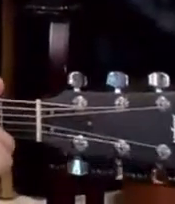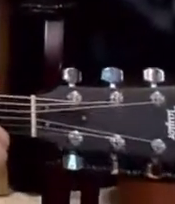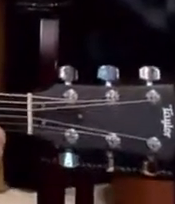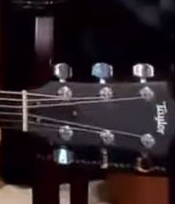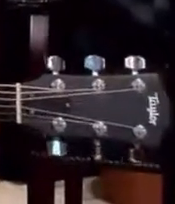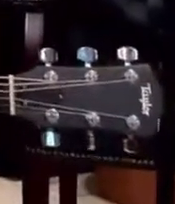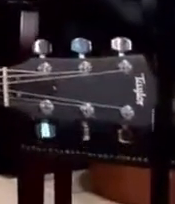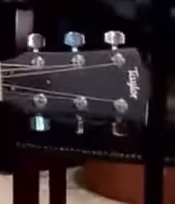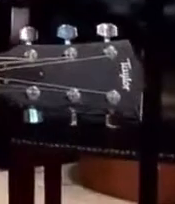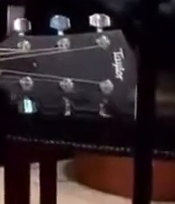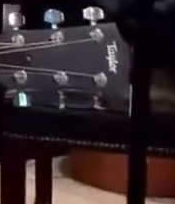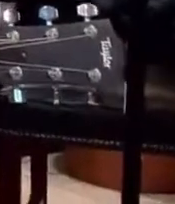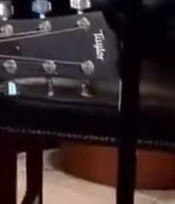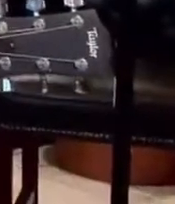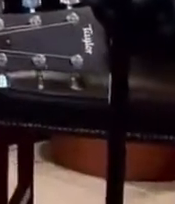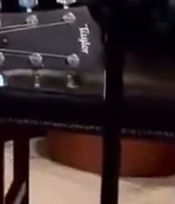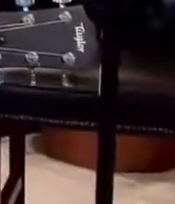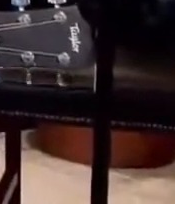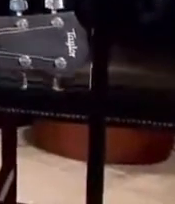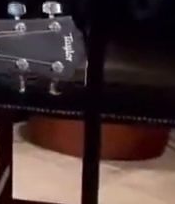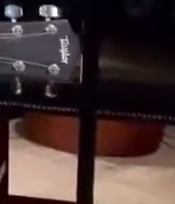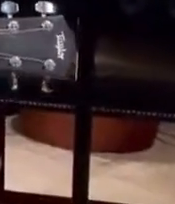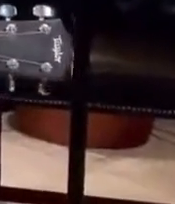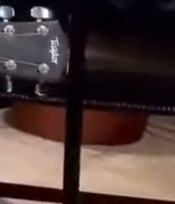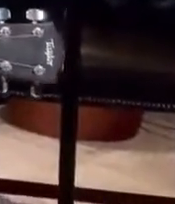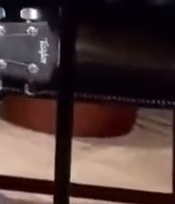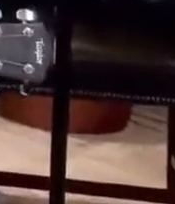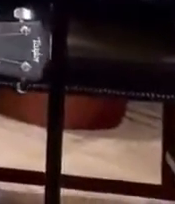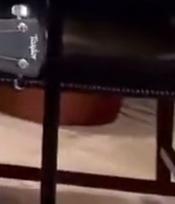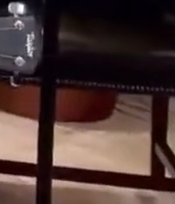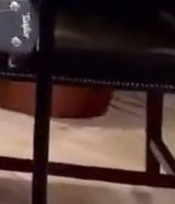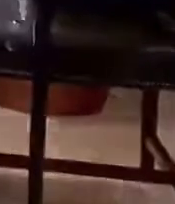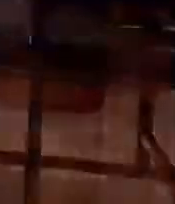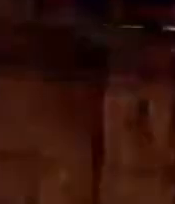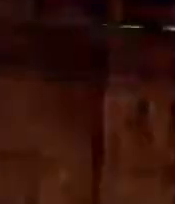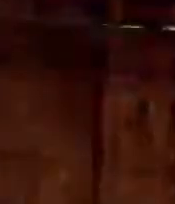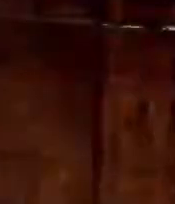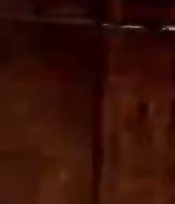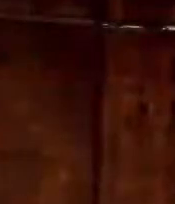su nombre es mi madre.